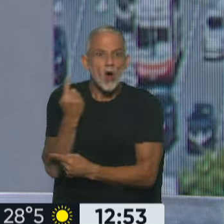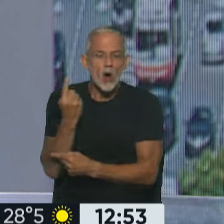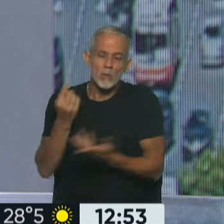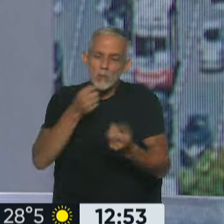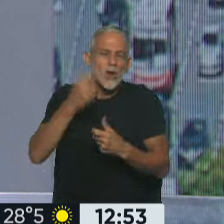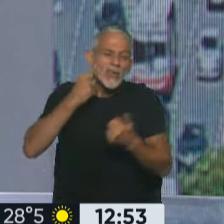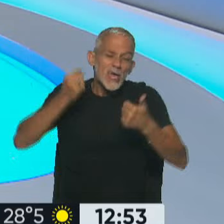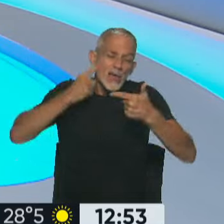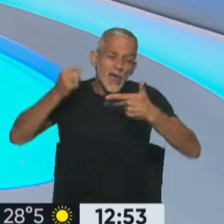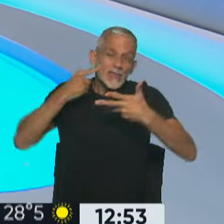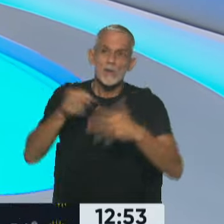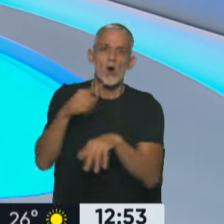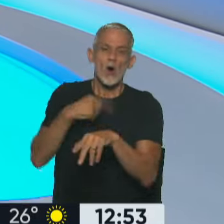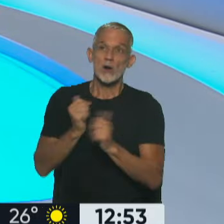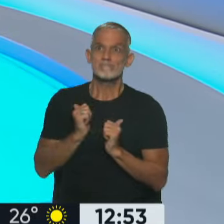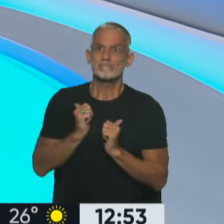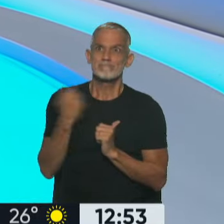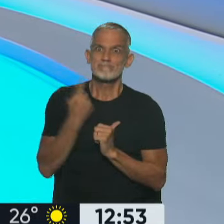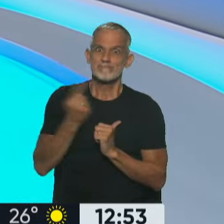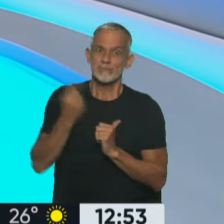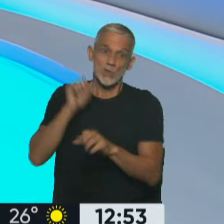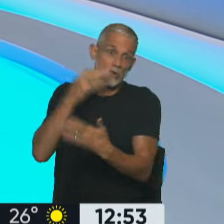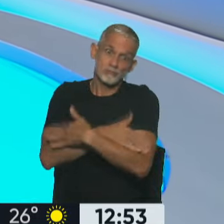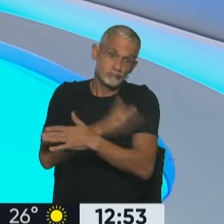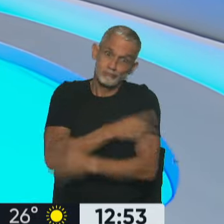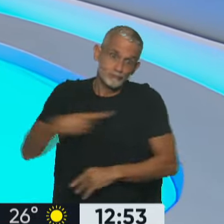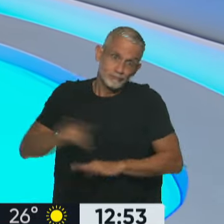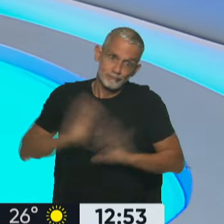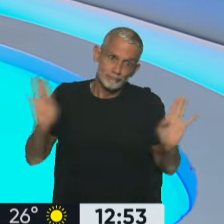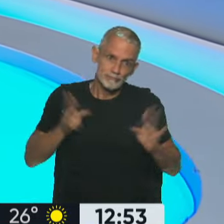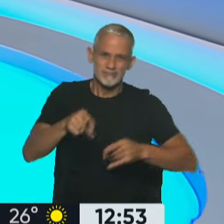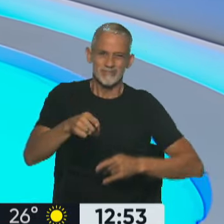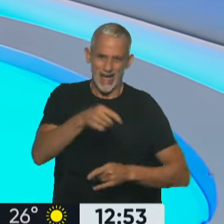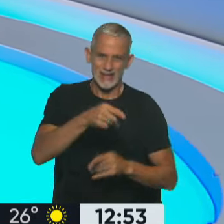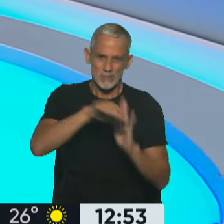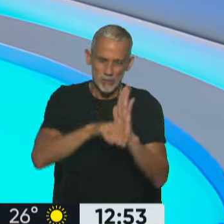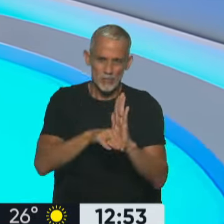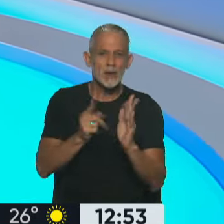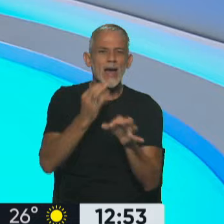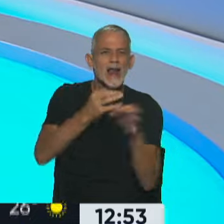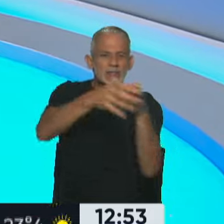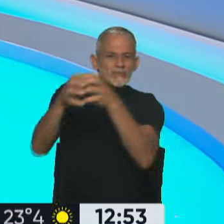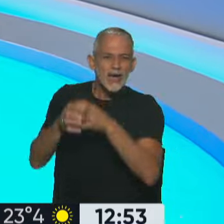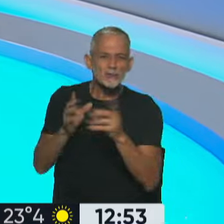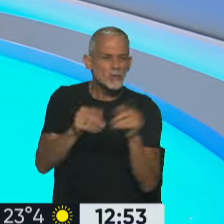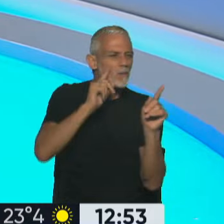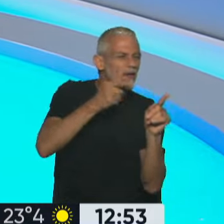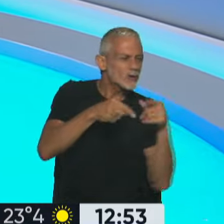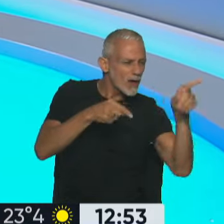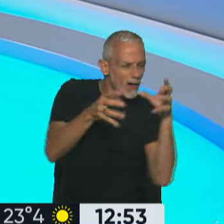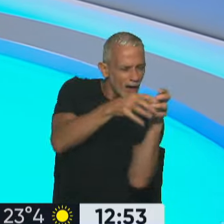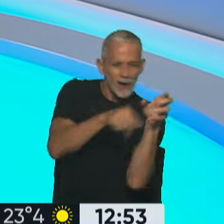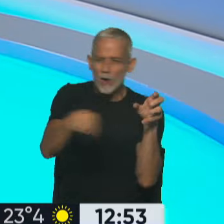durante días u horas, según lo imponga la propia autoridad penitenciaria. Hace también a la clasificación de los internos, lo decía muy bien